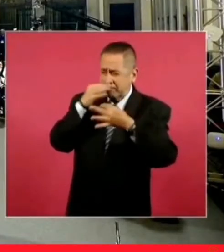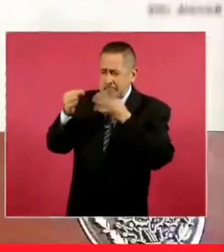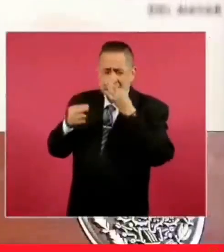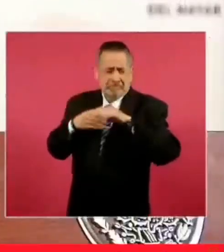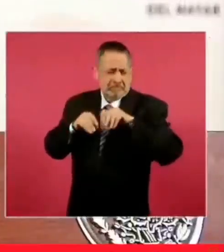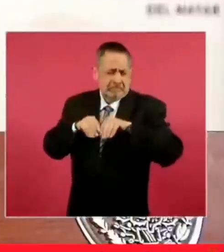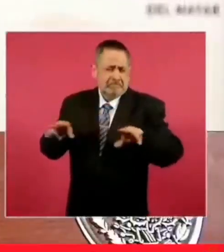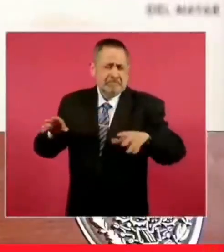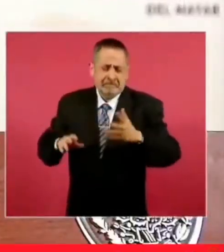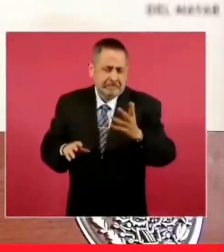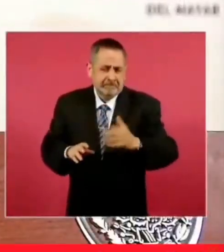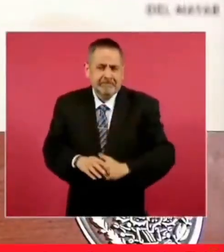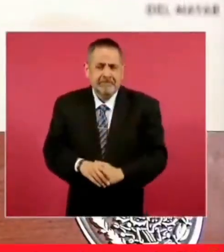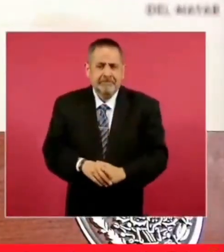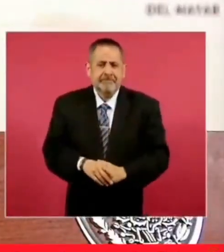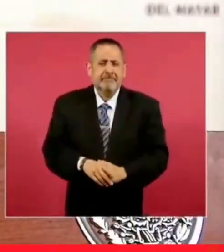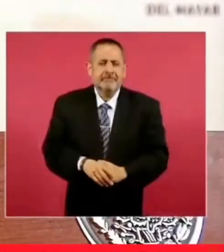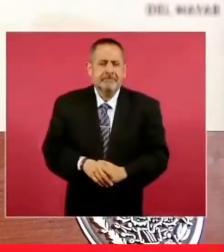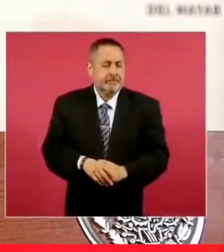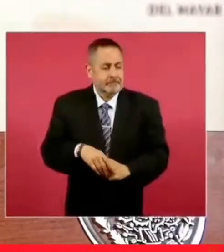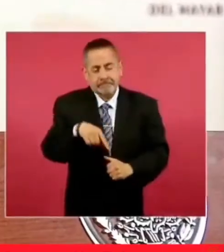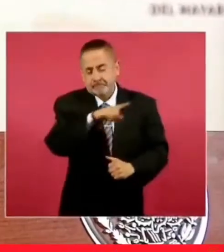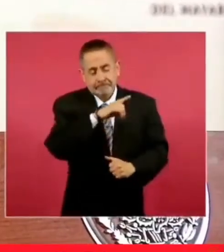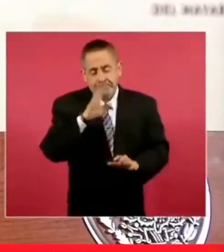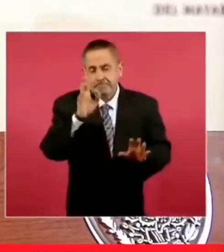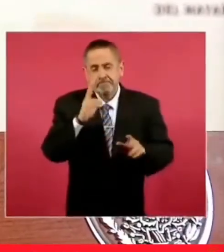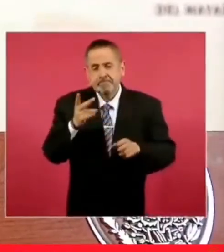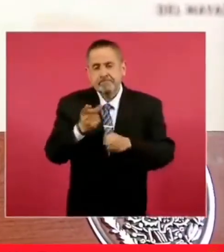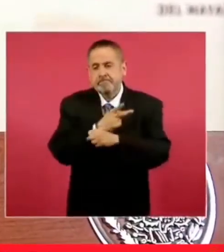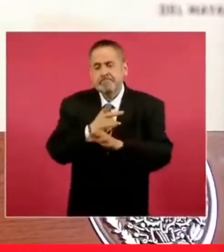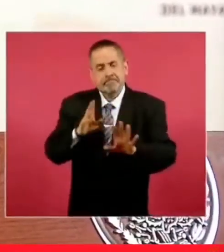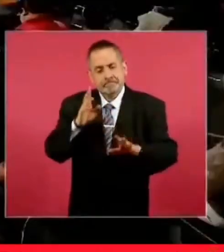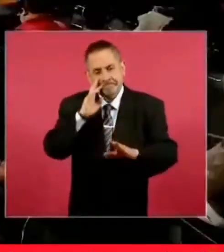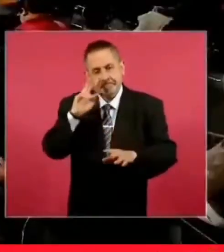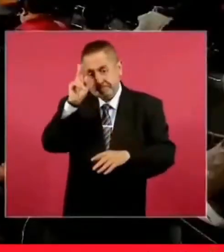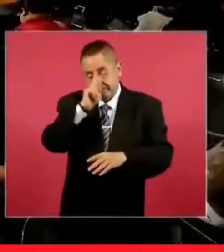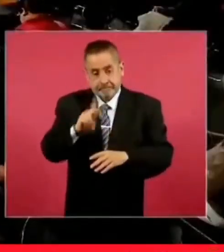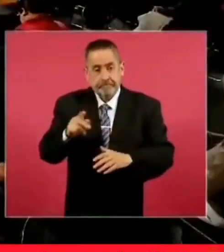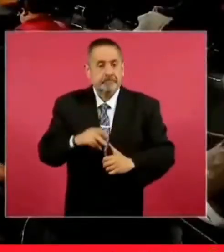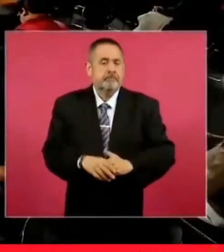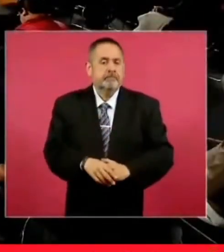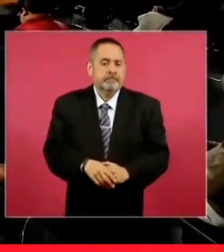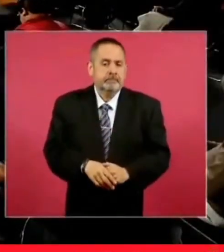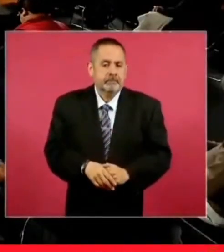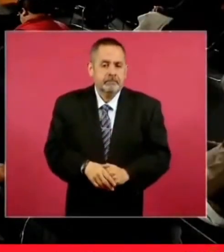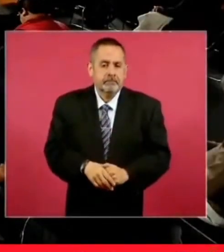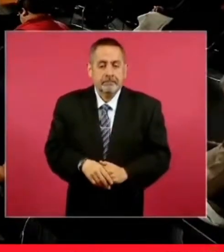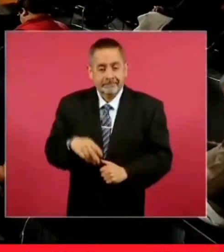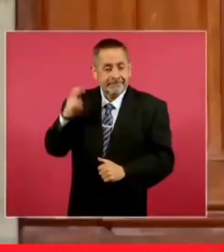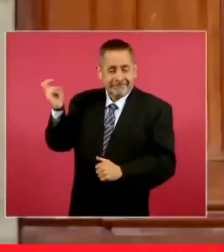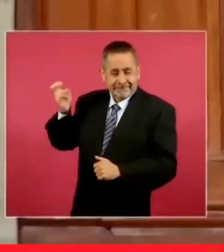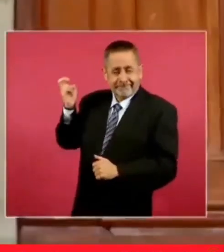fue en el tiempo. O sea, eso es broso.